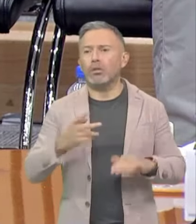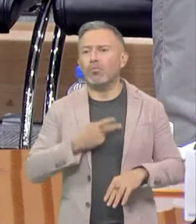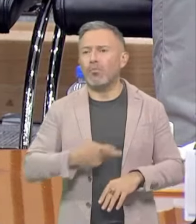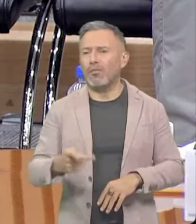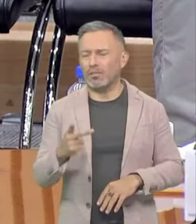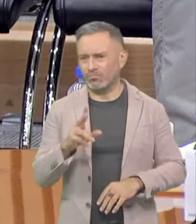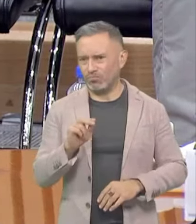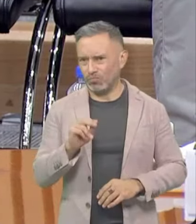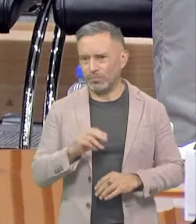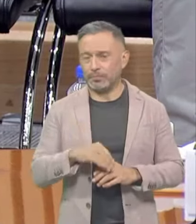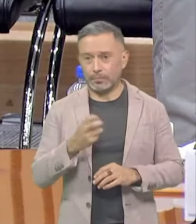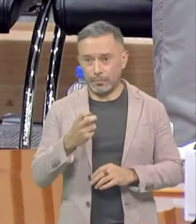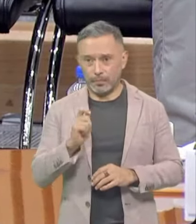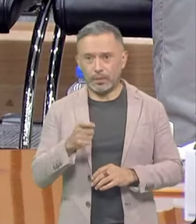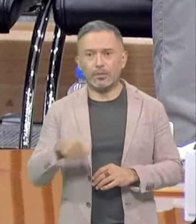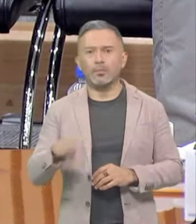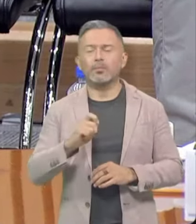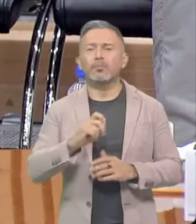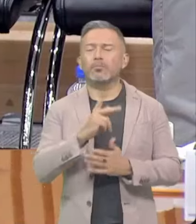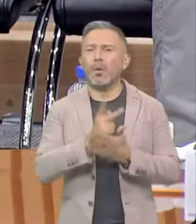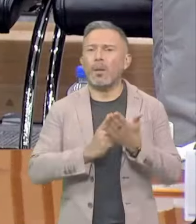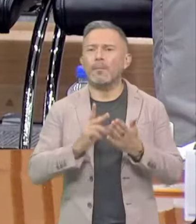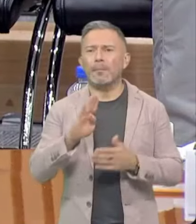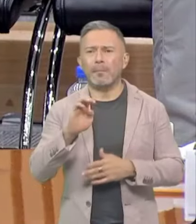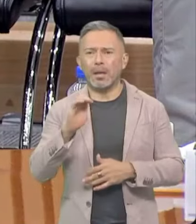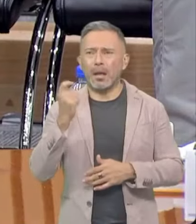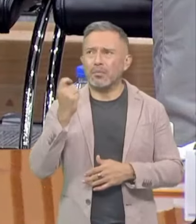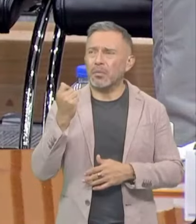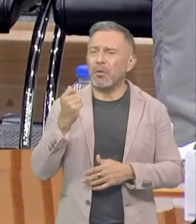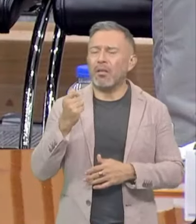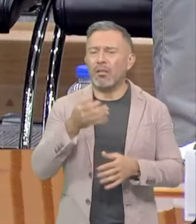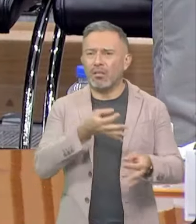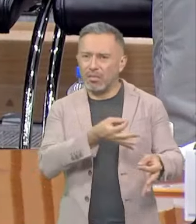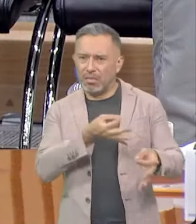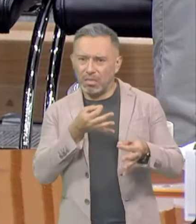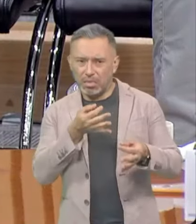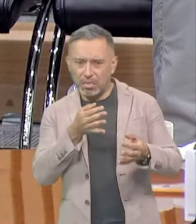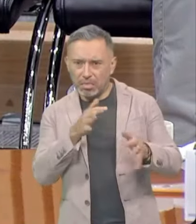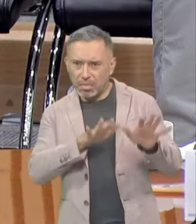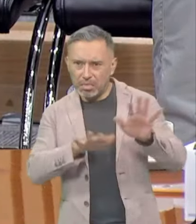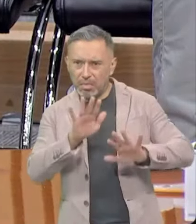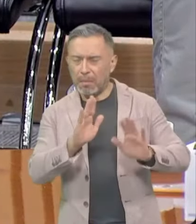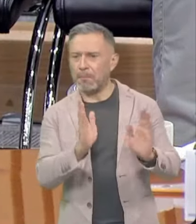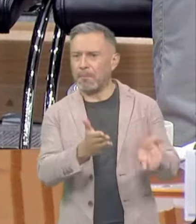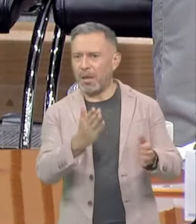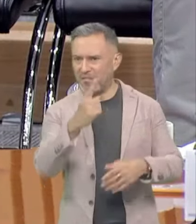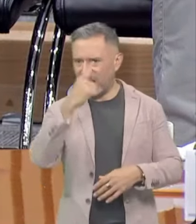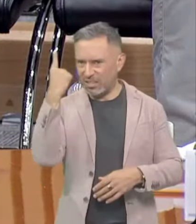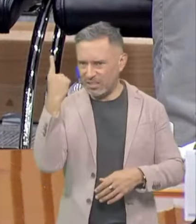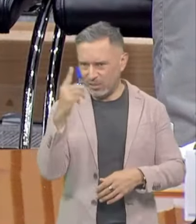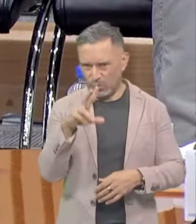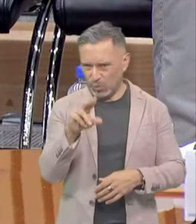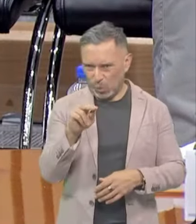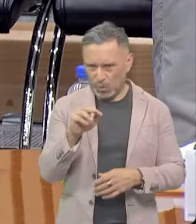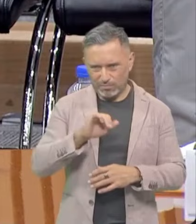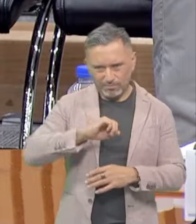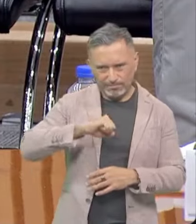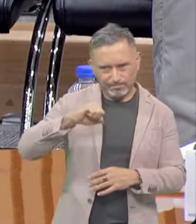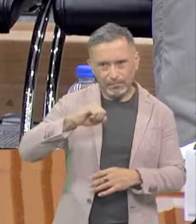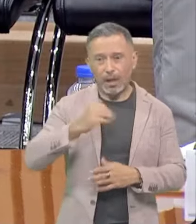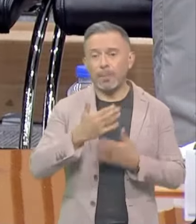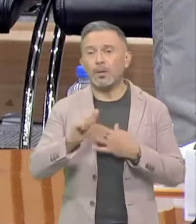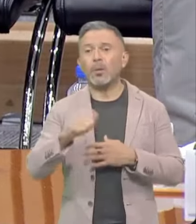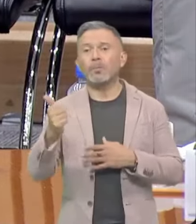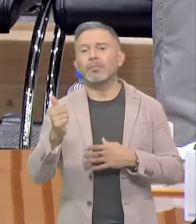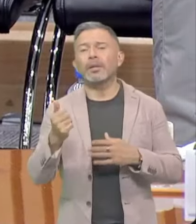y fáciles de los programas sociales a la clase media a la clase media alta clase